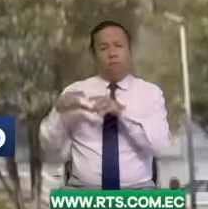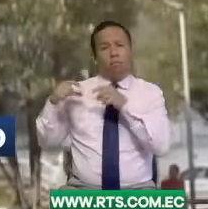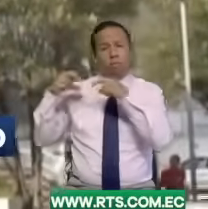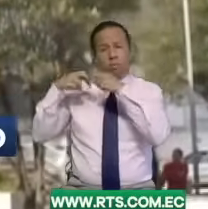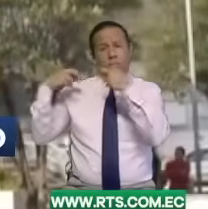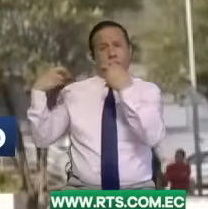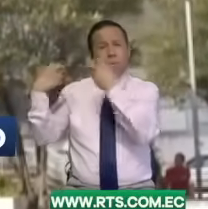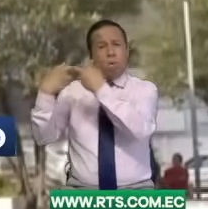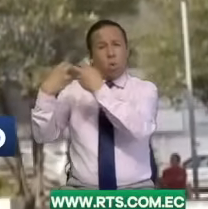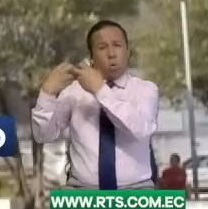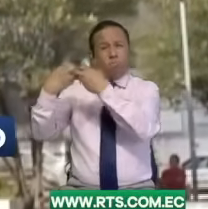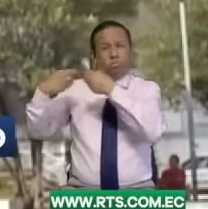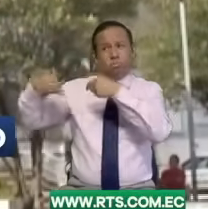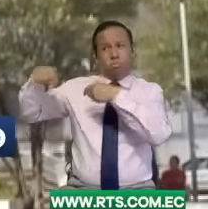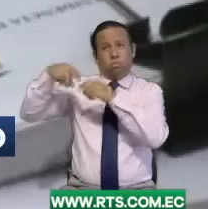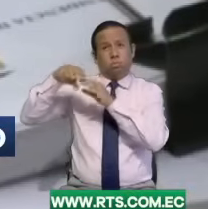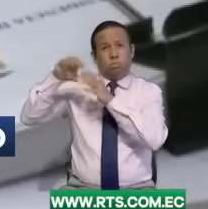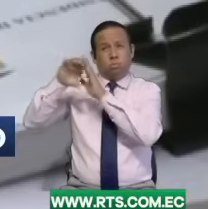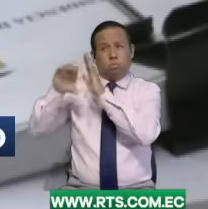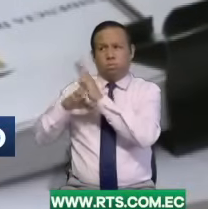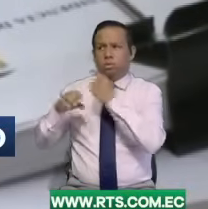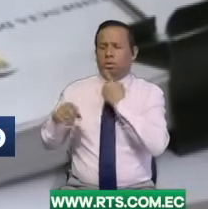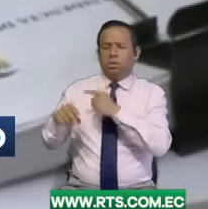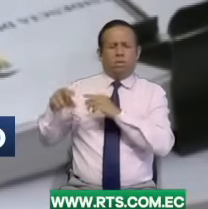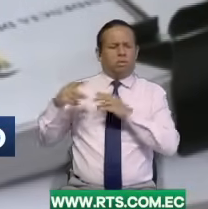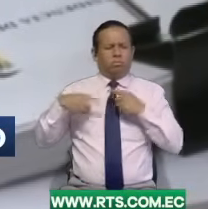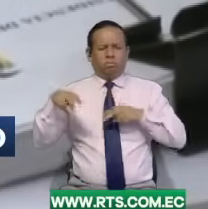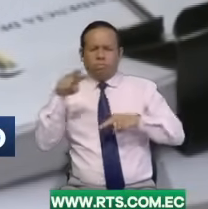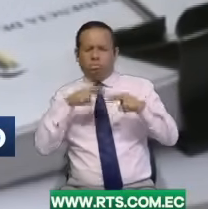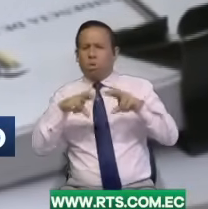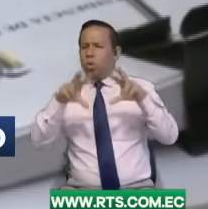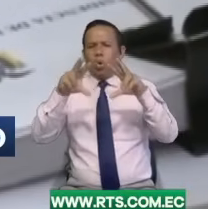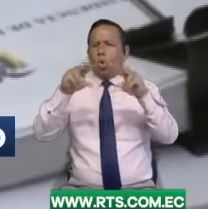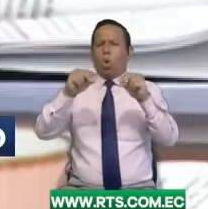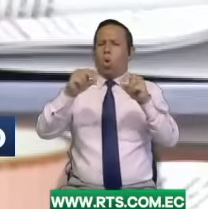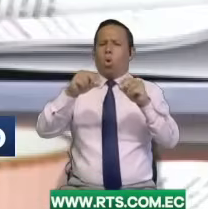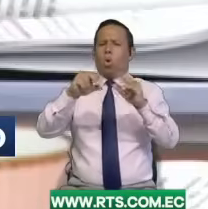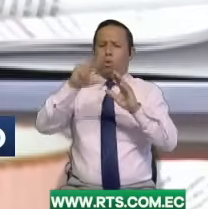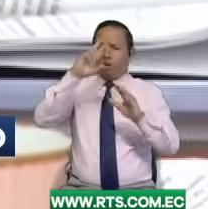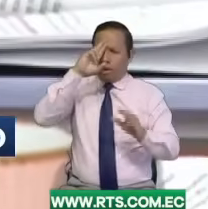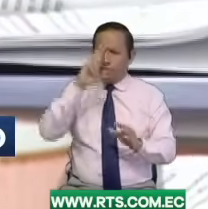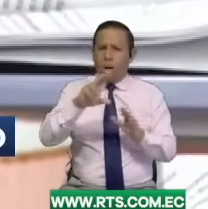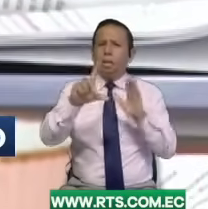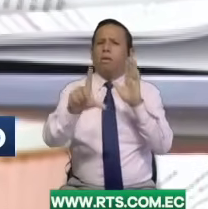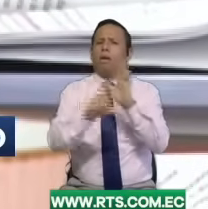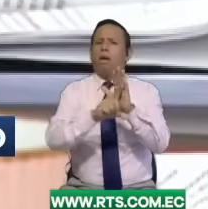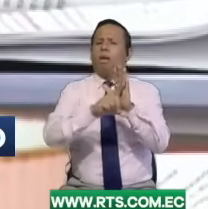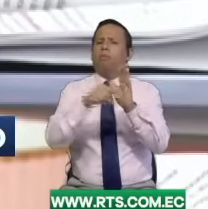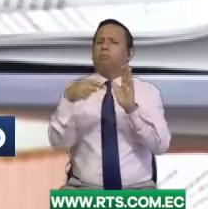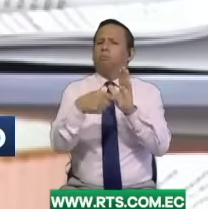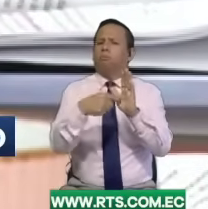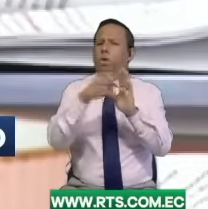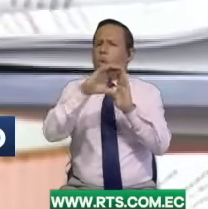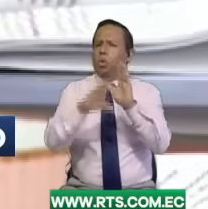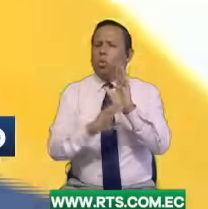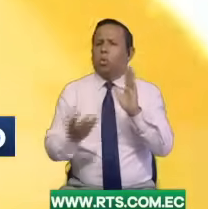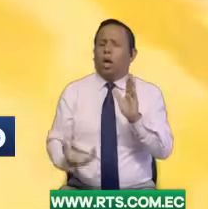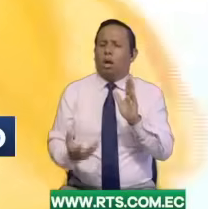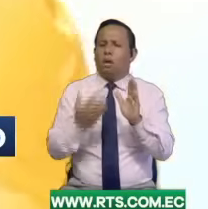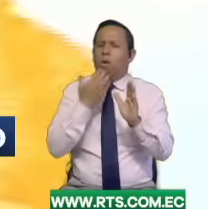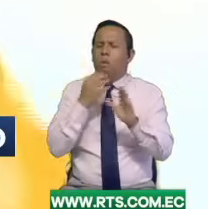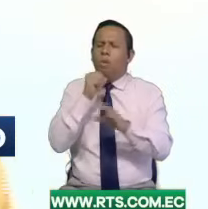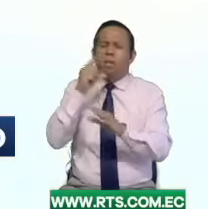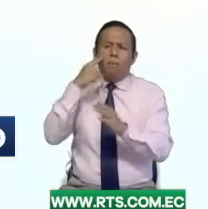11 de mayo declaró la medida como inconstitucional porque el Ejecutivo no justificó la razón del decreto, ámbito